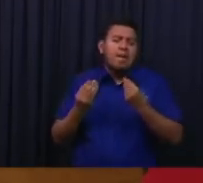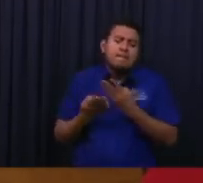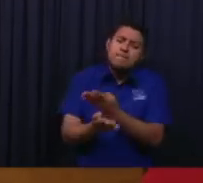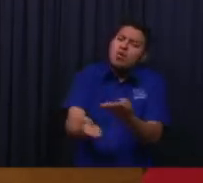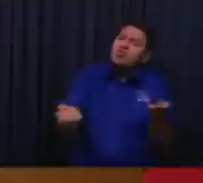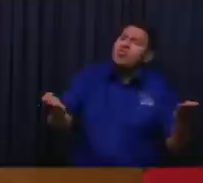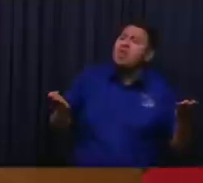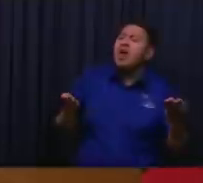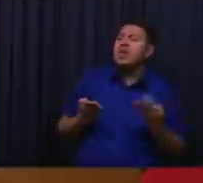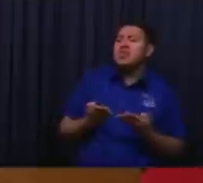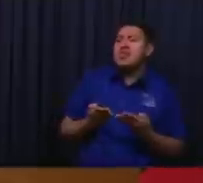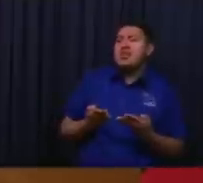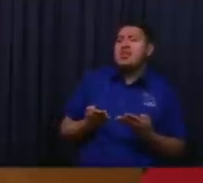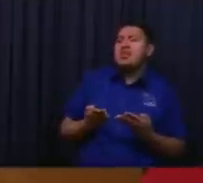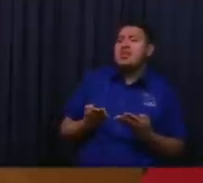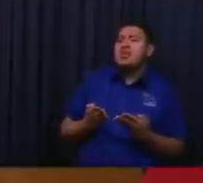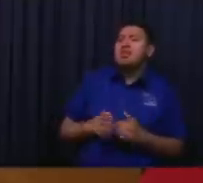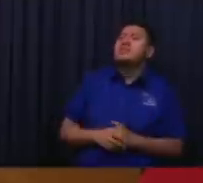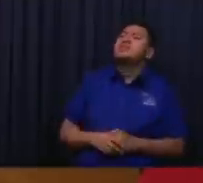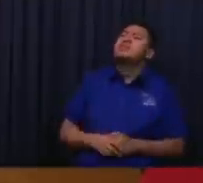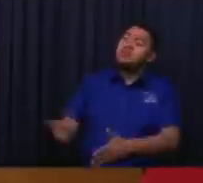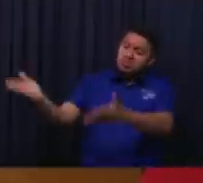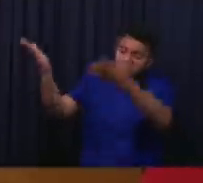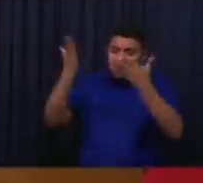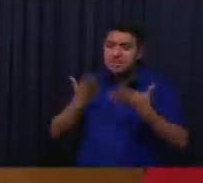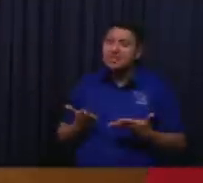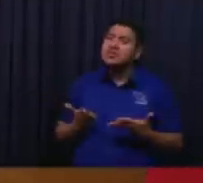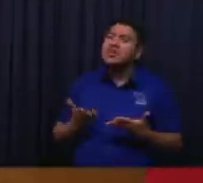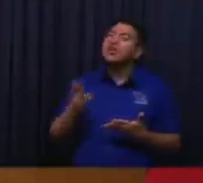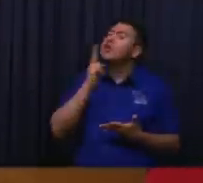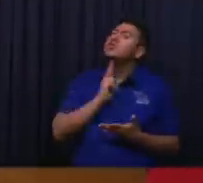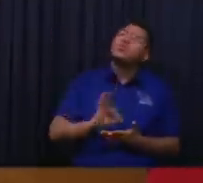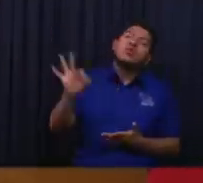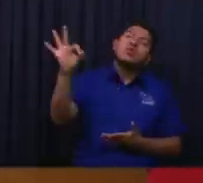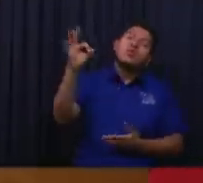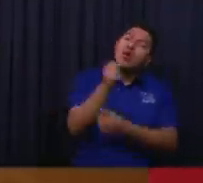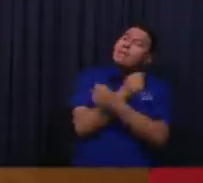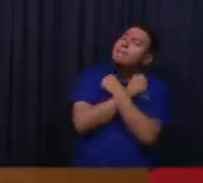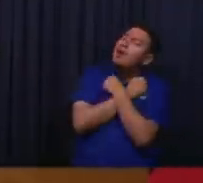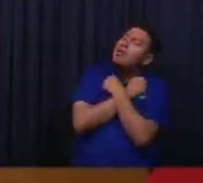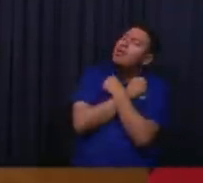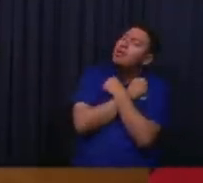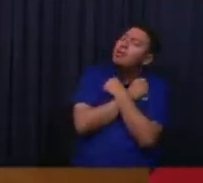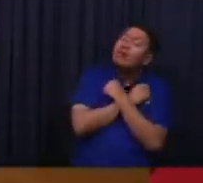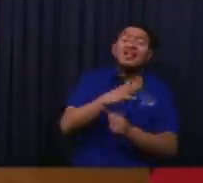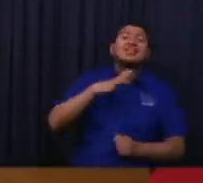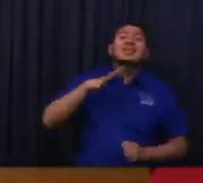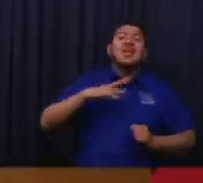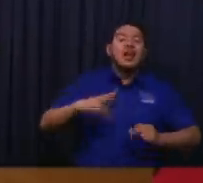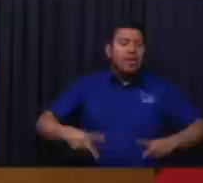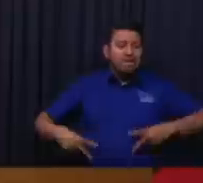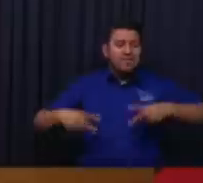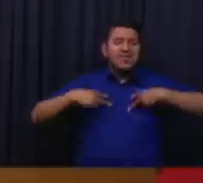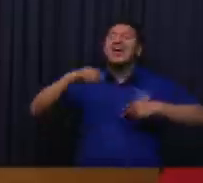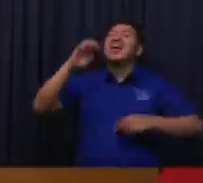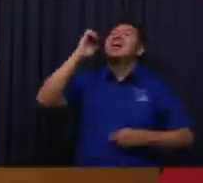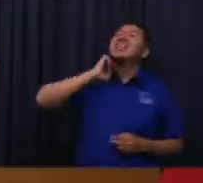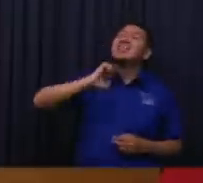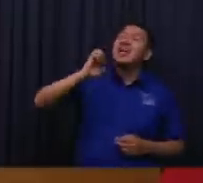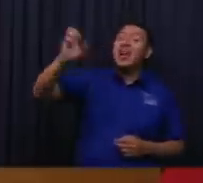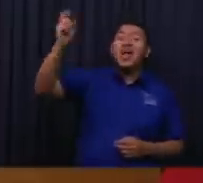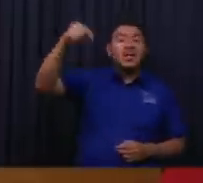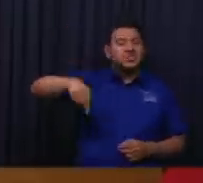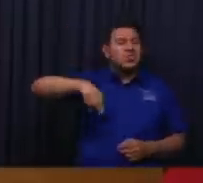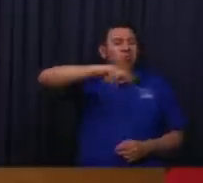creatividad. Pues diste a tu Hijo amado para que tuviéramos vida eterna, para que esto nunca